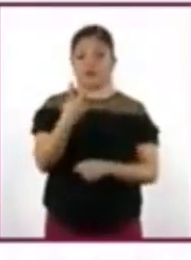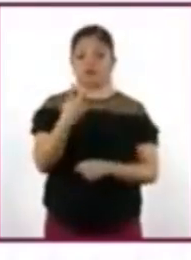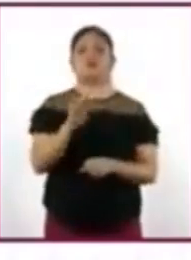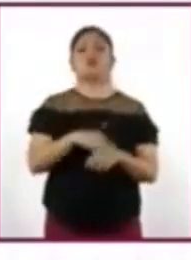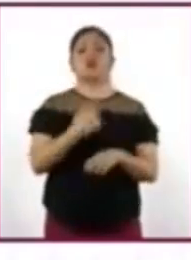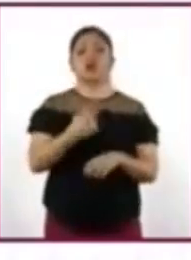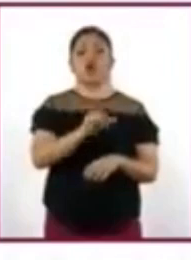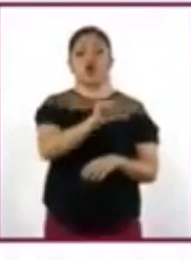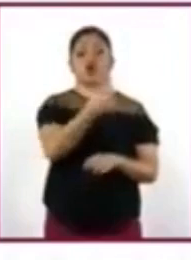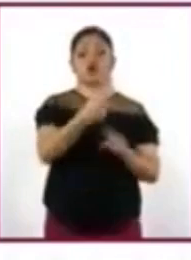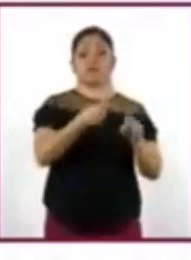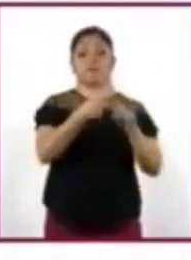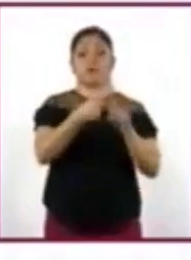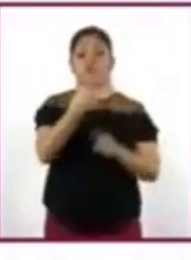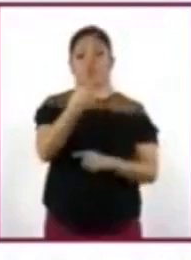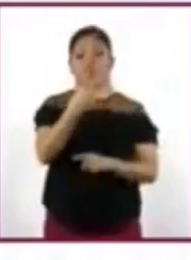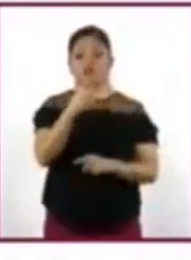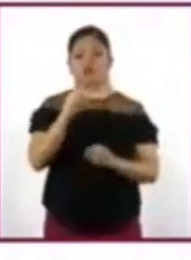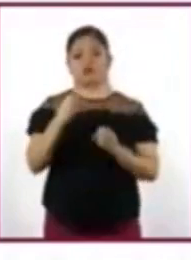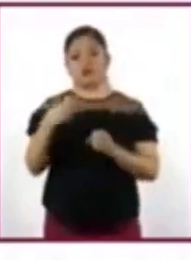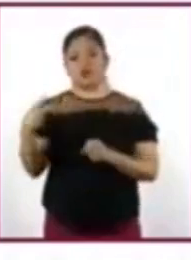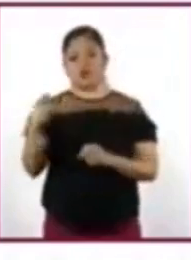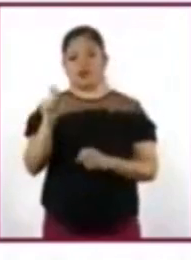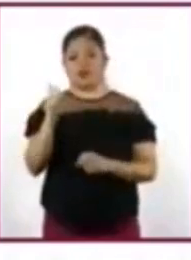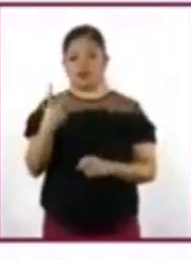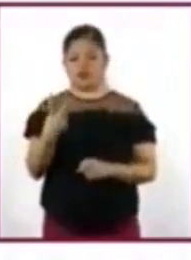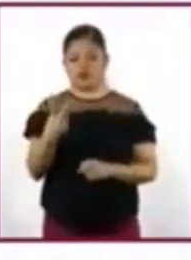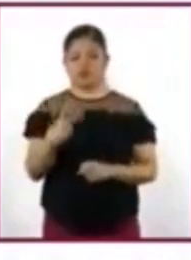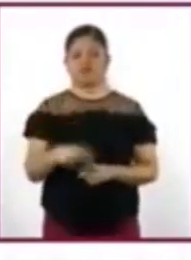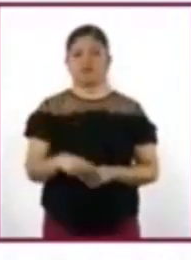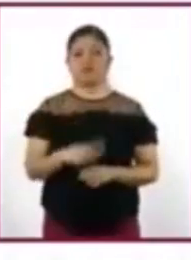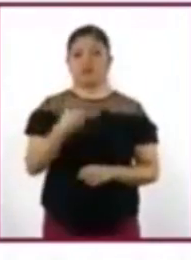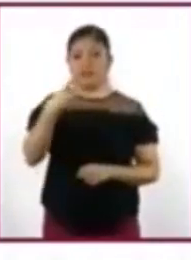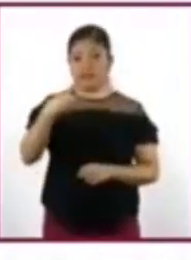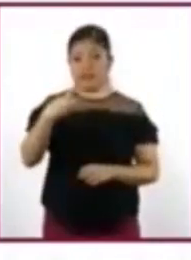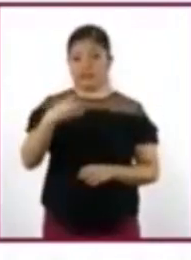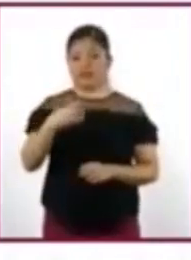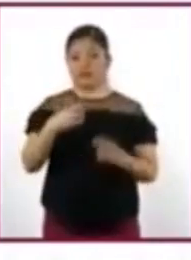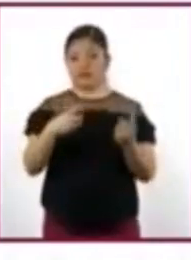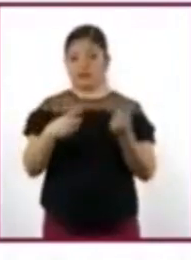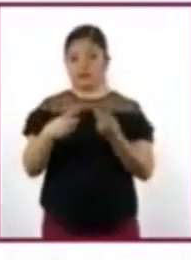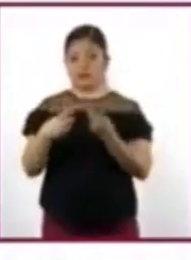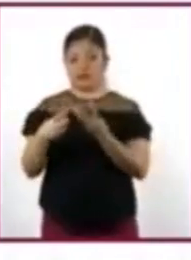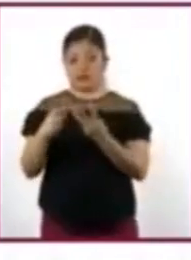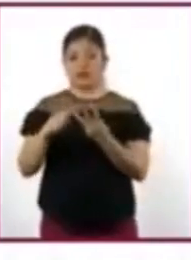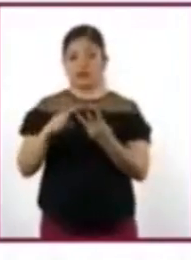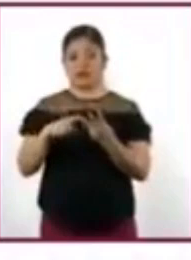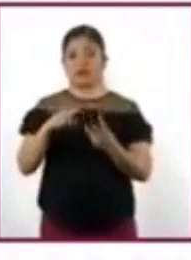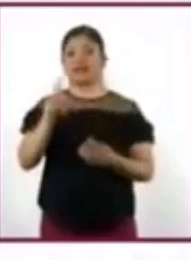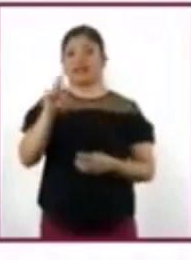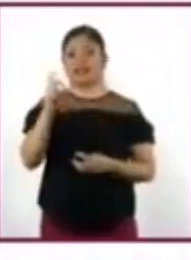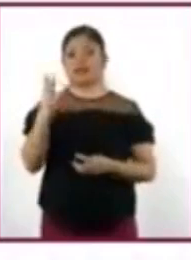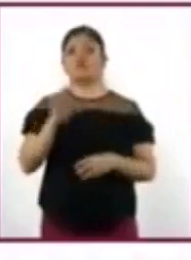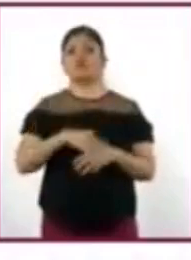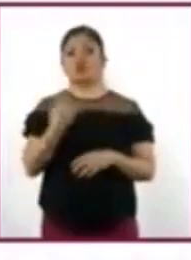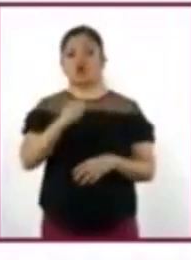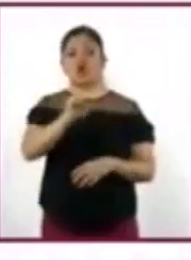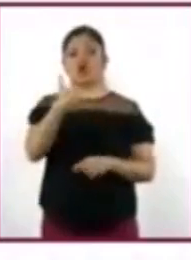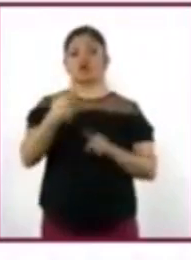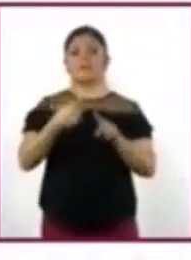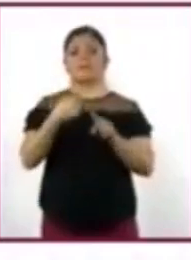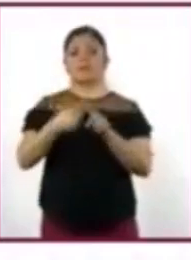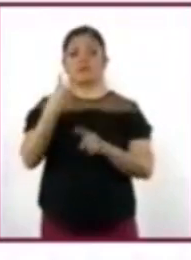por 2 es igual a 22. El tercer término es 33, porque 11 por 3 es igual